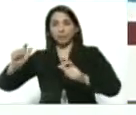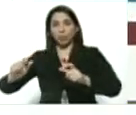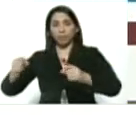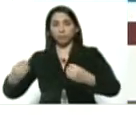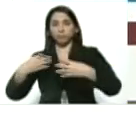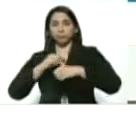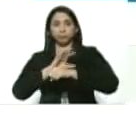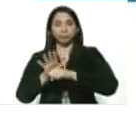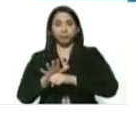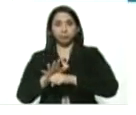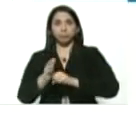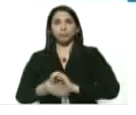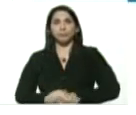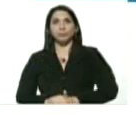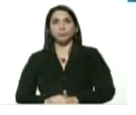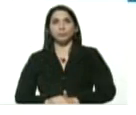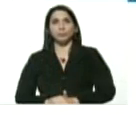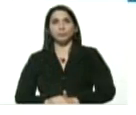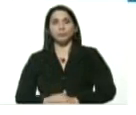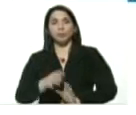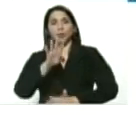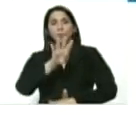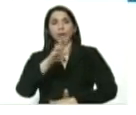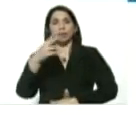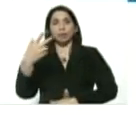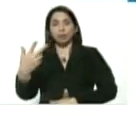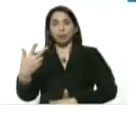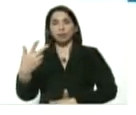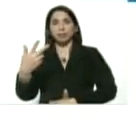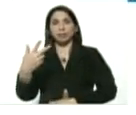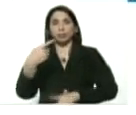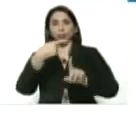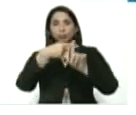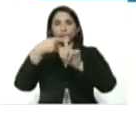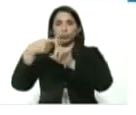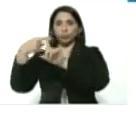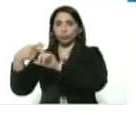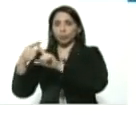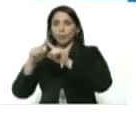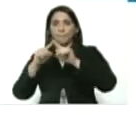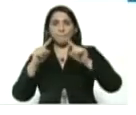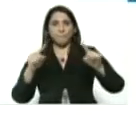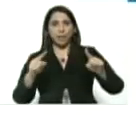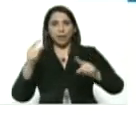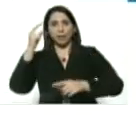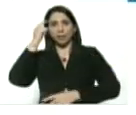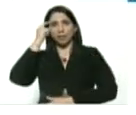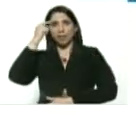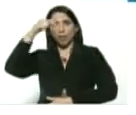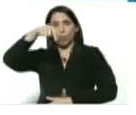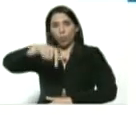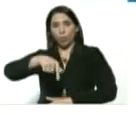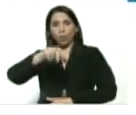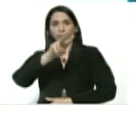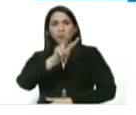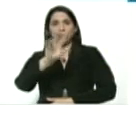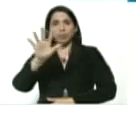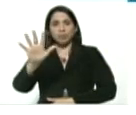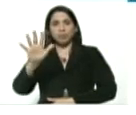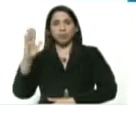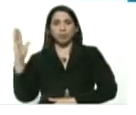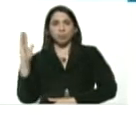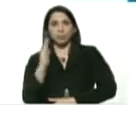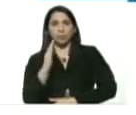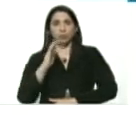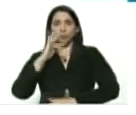mil trescientos setenta casos 43 que se suman para el día de hoy 25 por